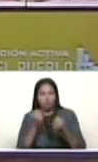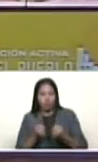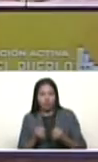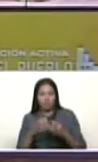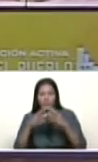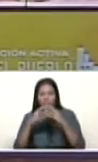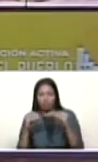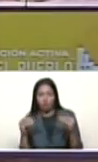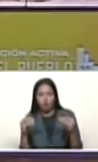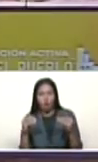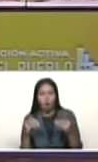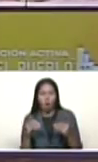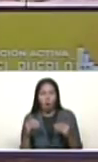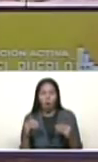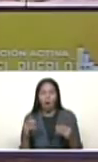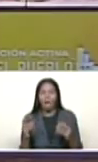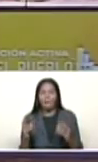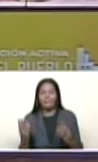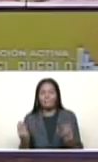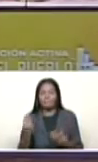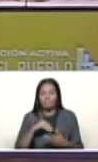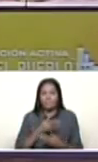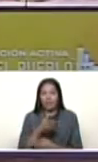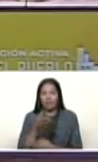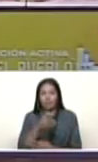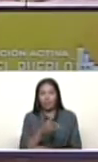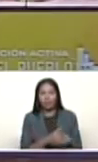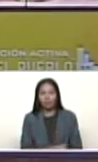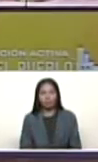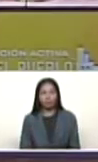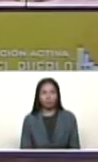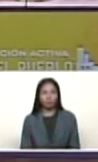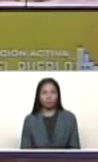todo, para fuerza vital, el pescado.